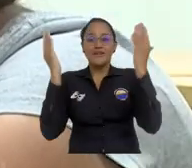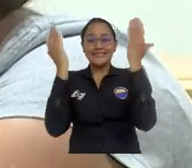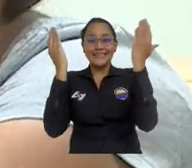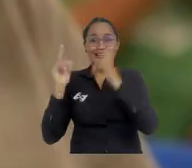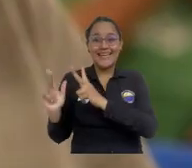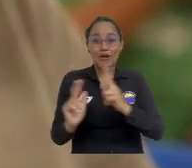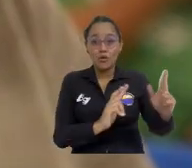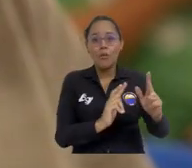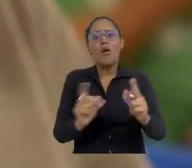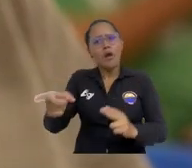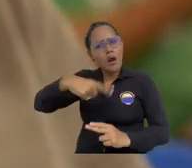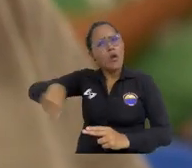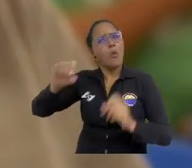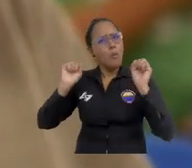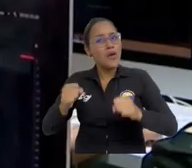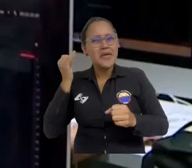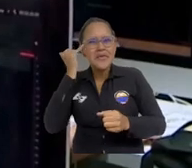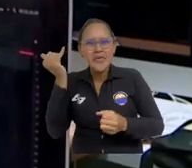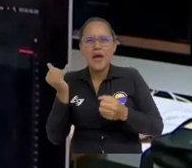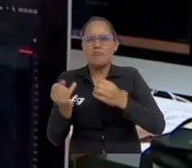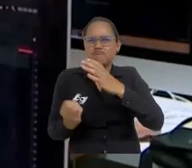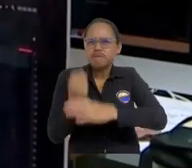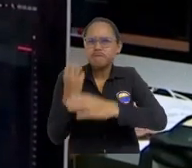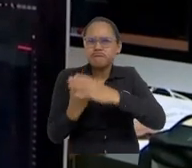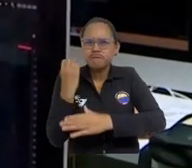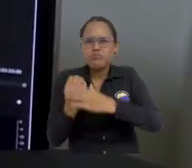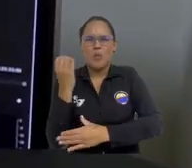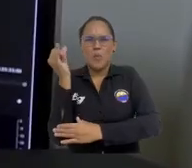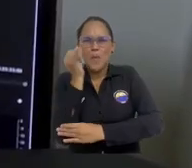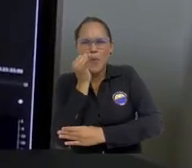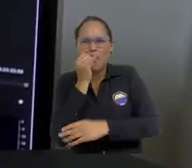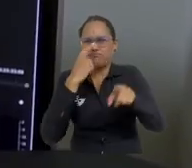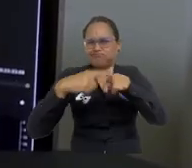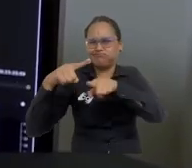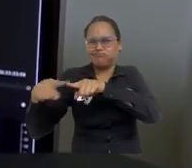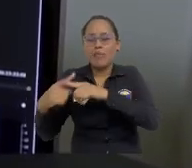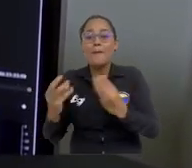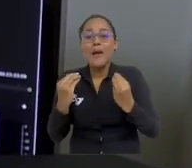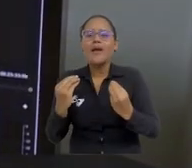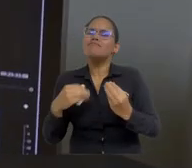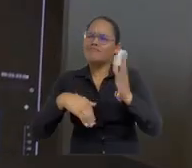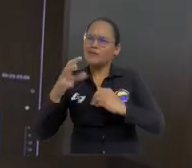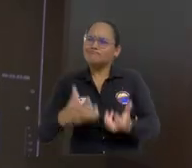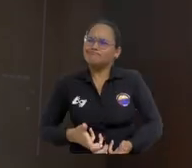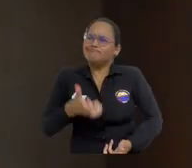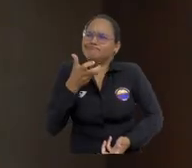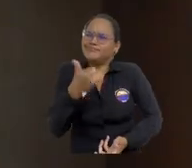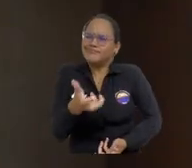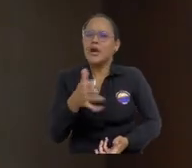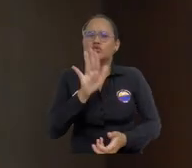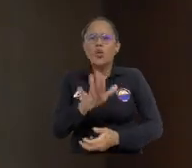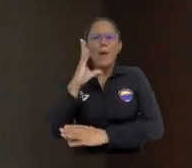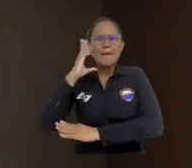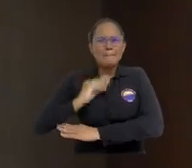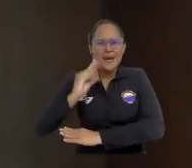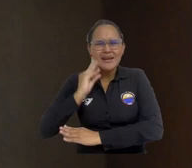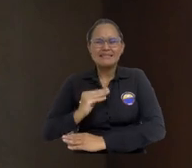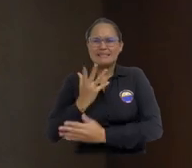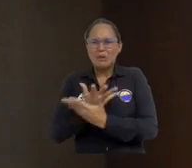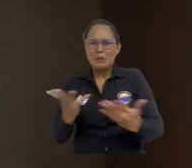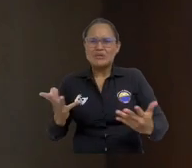los realizadores de cine audiovisuales a través de creación de contenidos que relaten justamente